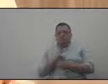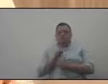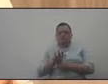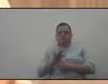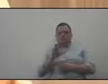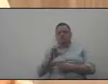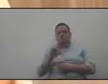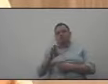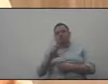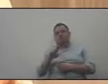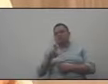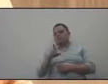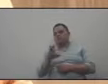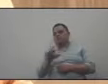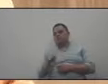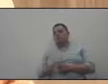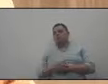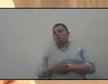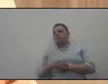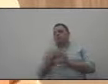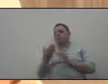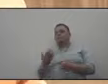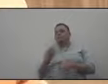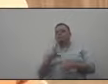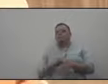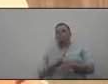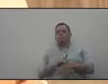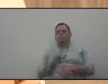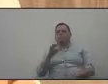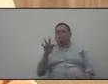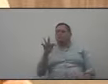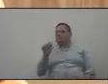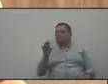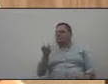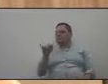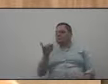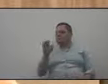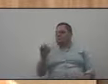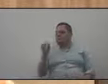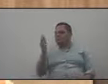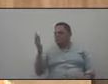Capresoca. Doctor Víctor Hugo Tamayo, presidente de la